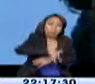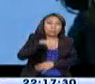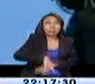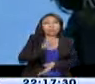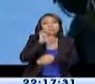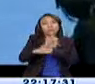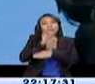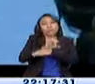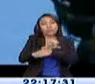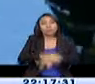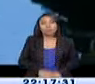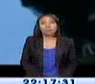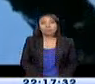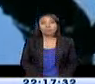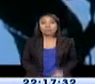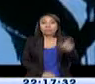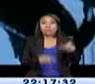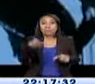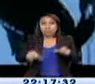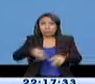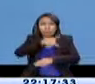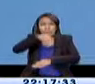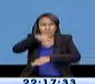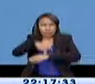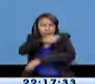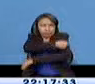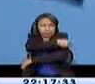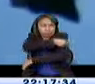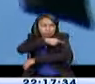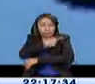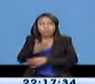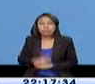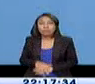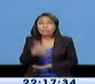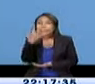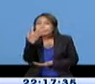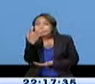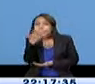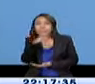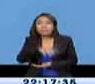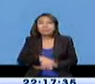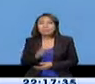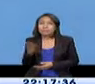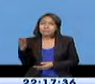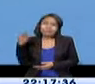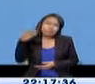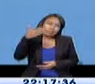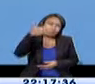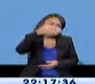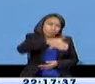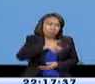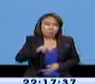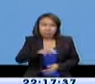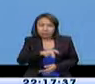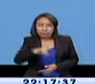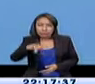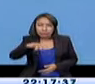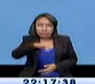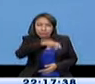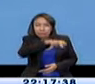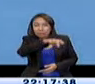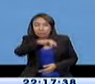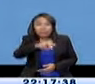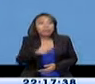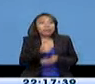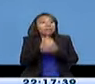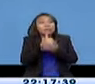Un equipo de 15 socorristas de alta montaña del Perú ubicó y rescató los cuerpos de los andinistas ecuatorianos que